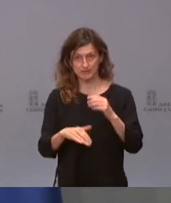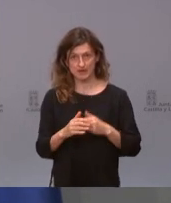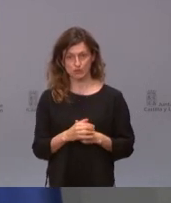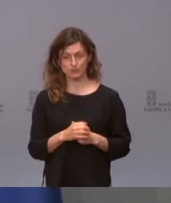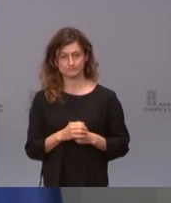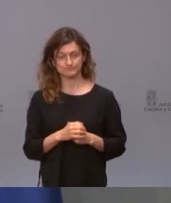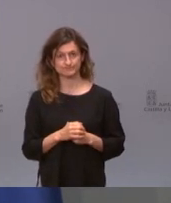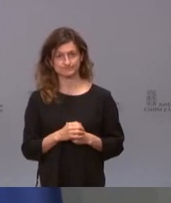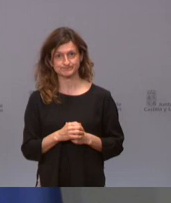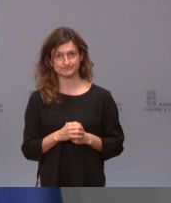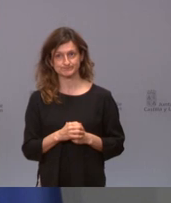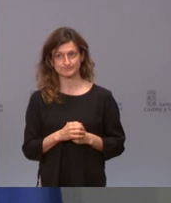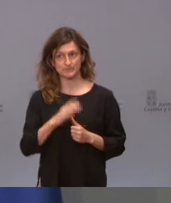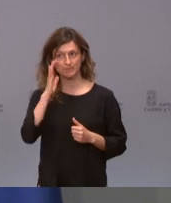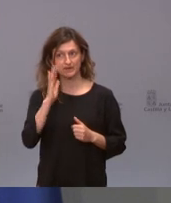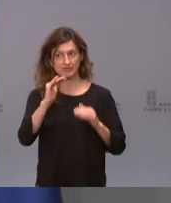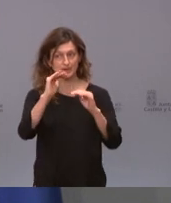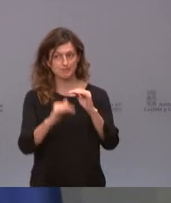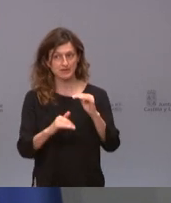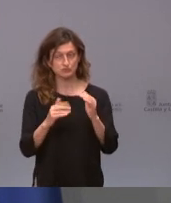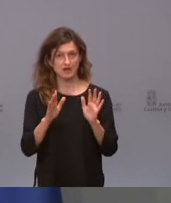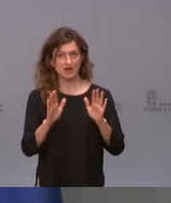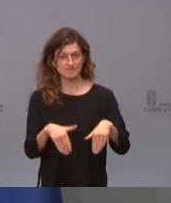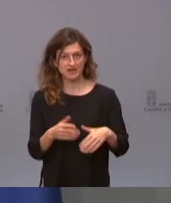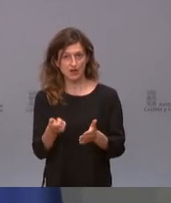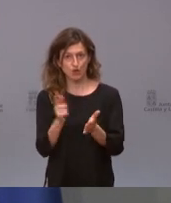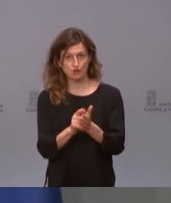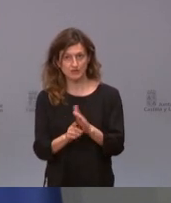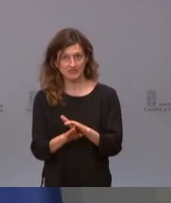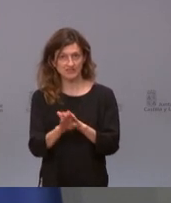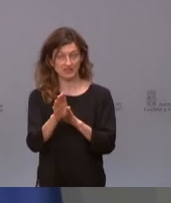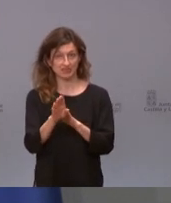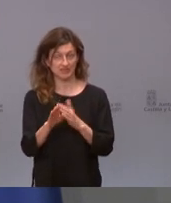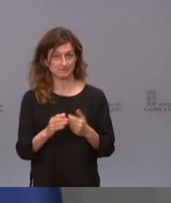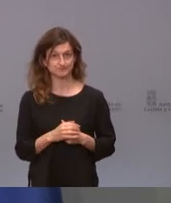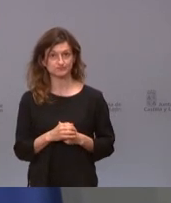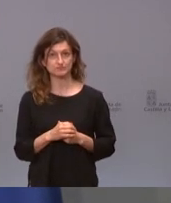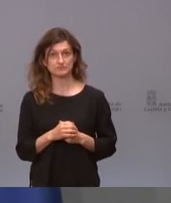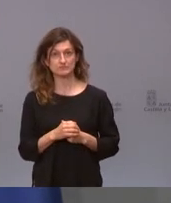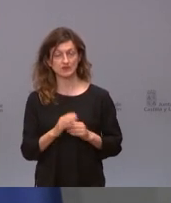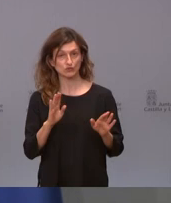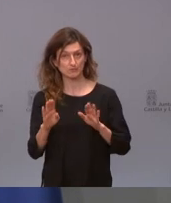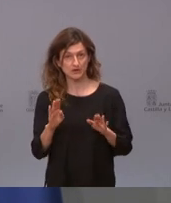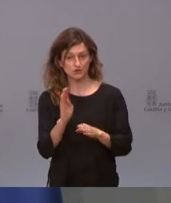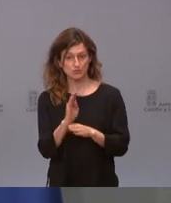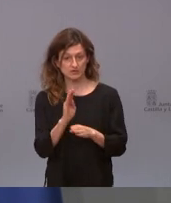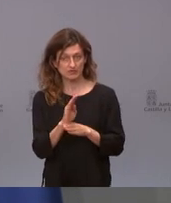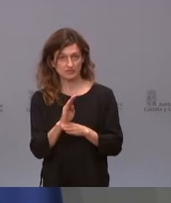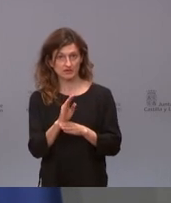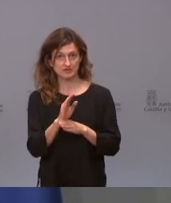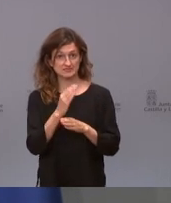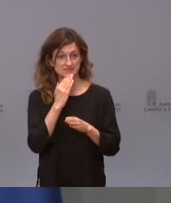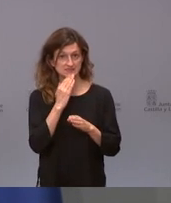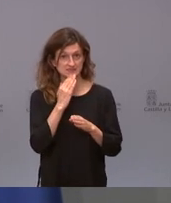parecía que iba a decrecer pero nuevamente ha vuelto a crecer por prudencia es importante que tengamos si si